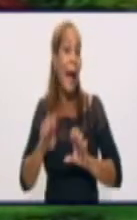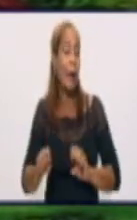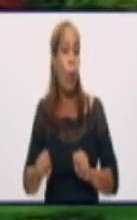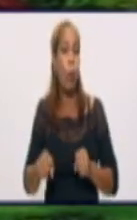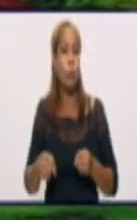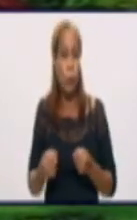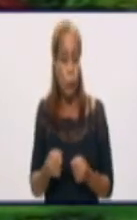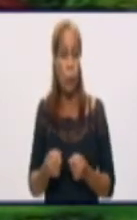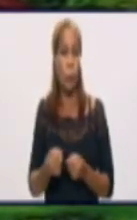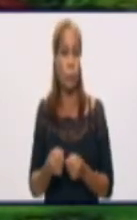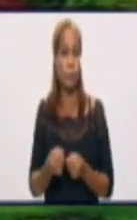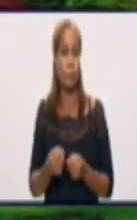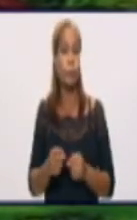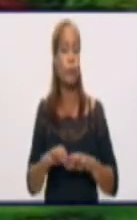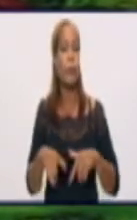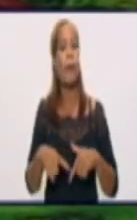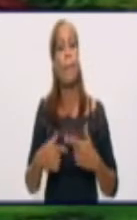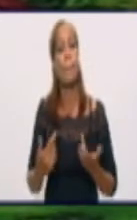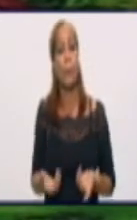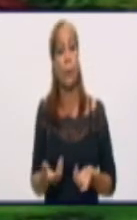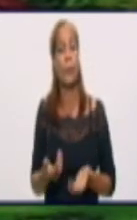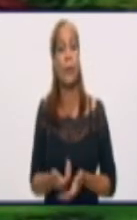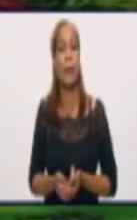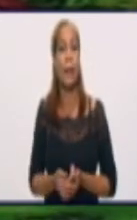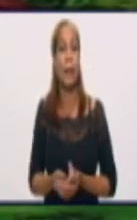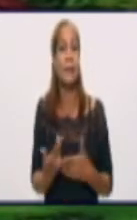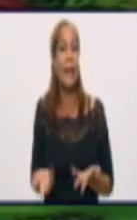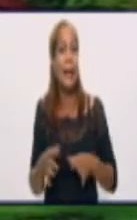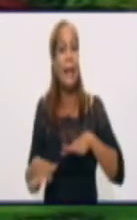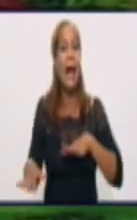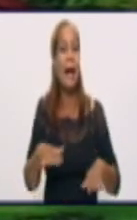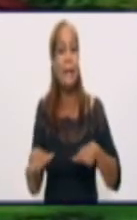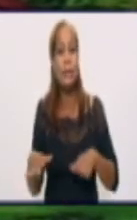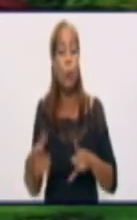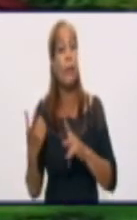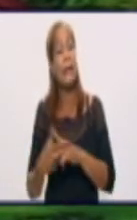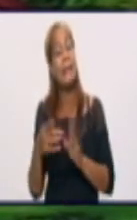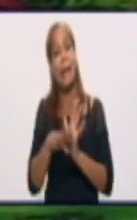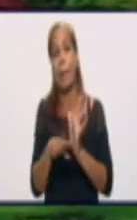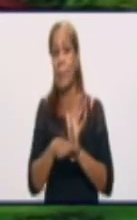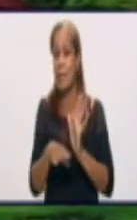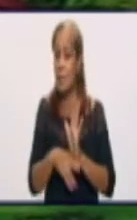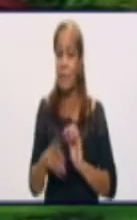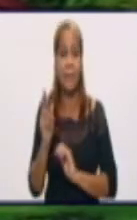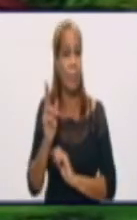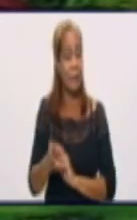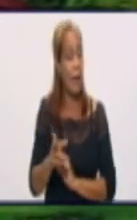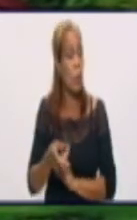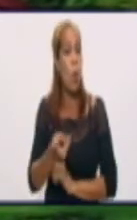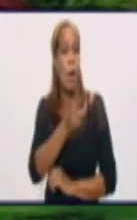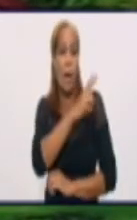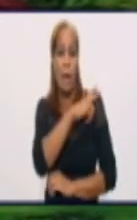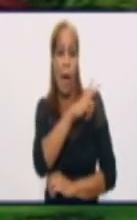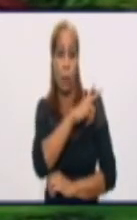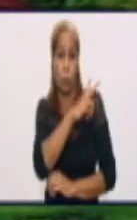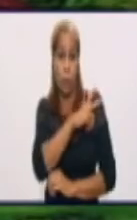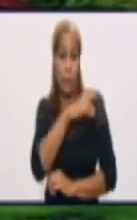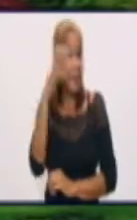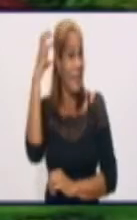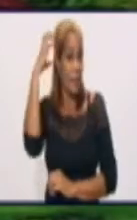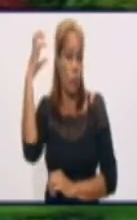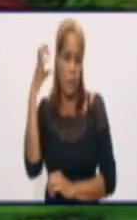mayor rigor desde el punto de vista de las acciones, de los protocolos establecidos por el Ministerio de Salud y mayor